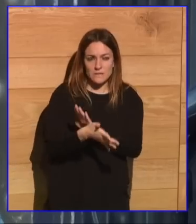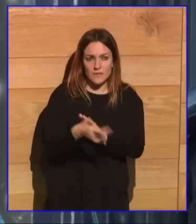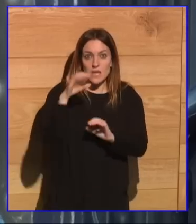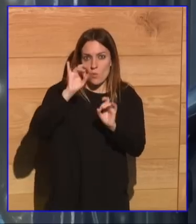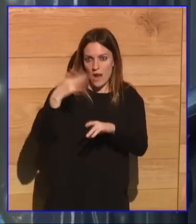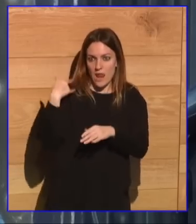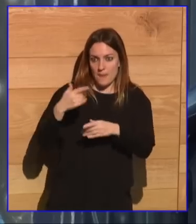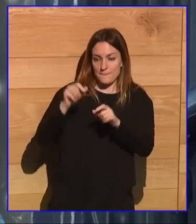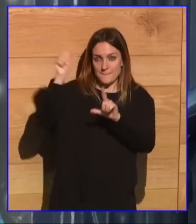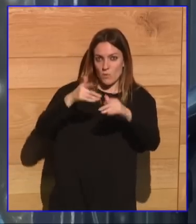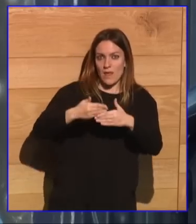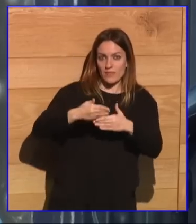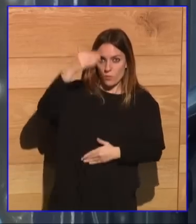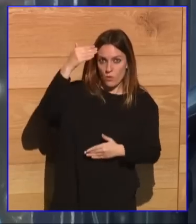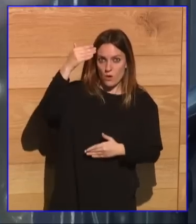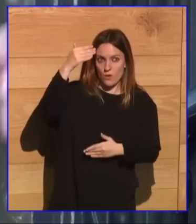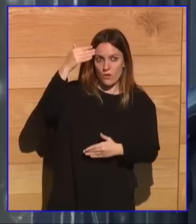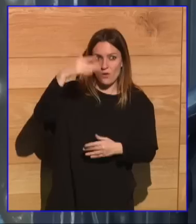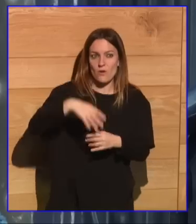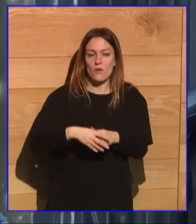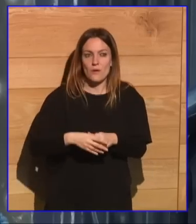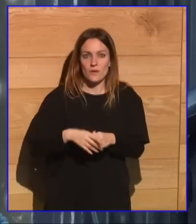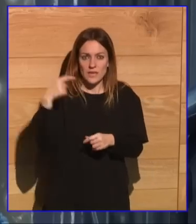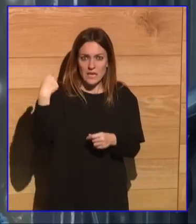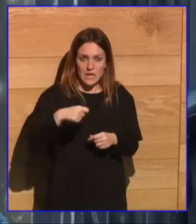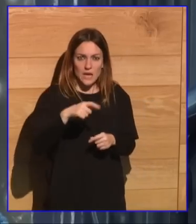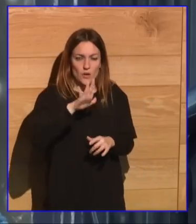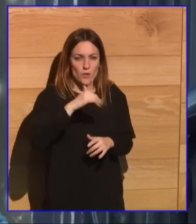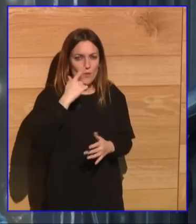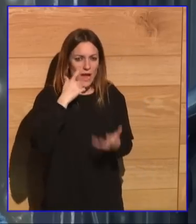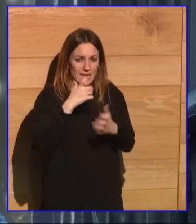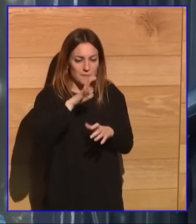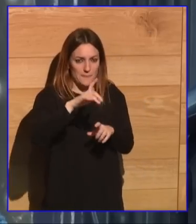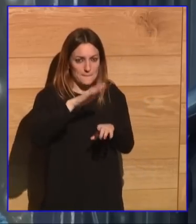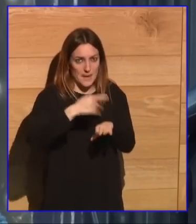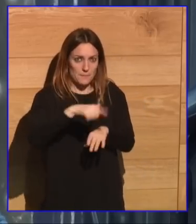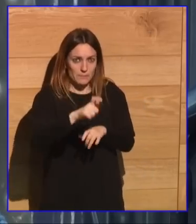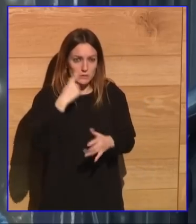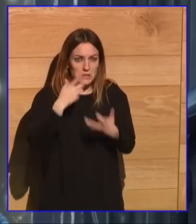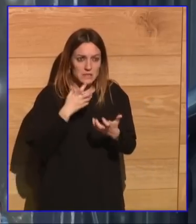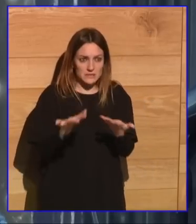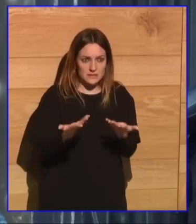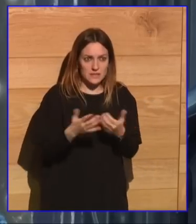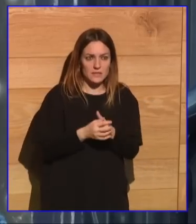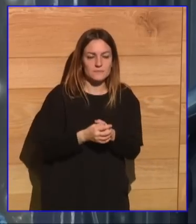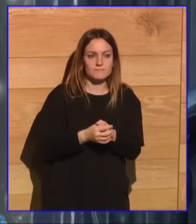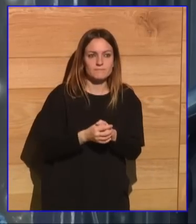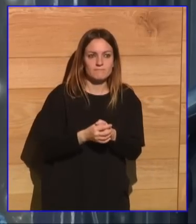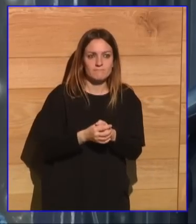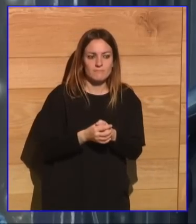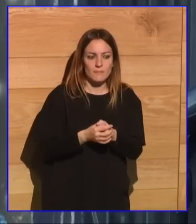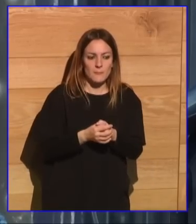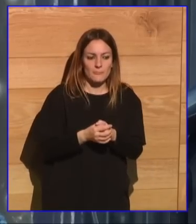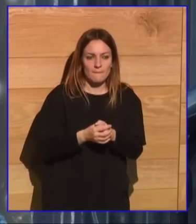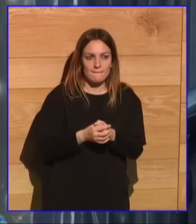historia sobre lo caro que es el arte para el artista, como corriente de fondo y dentro de